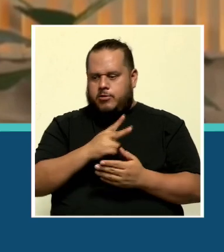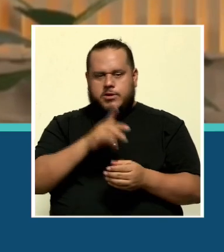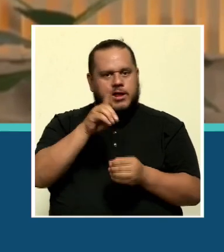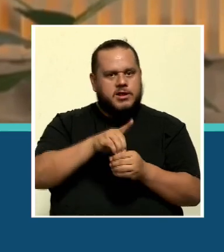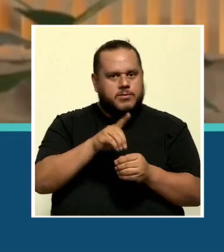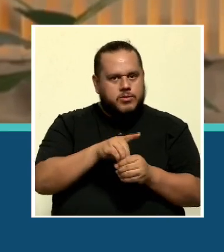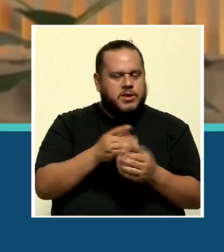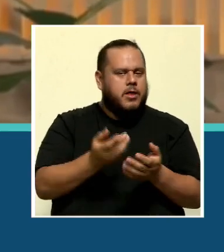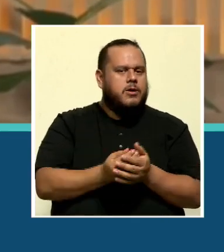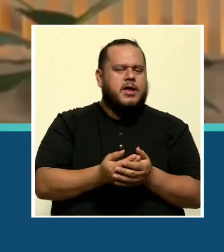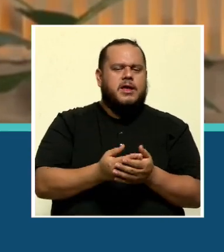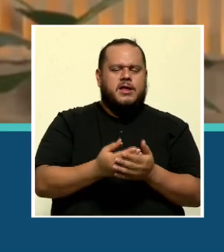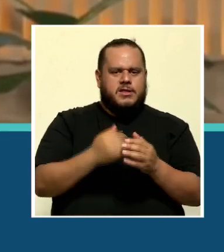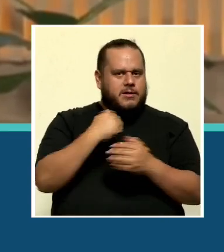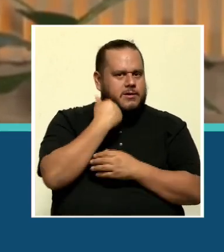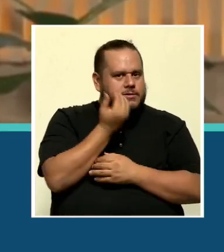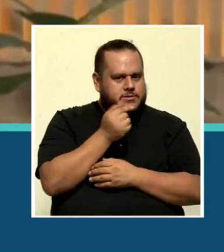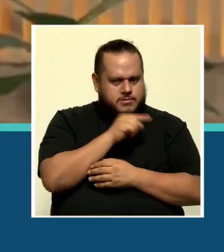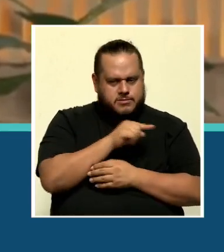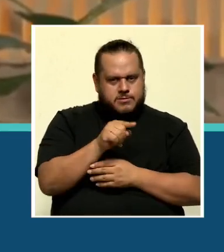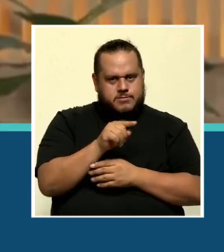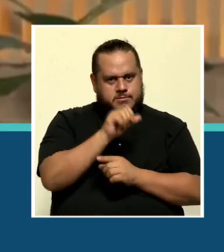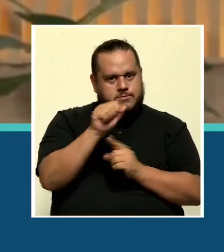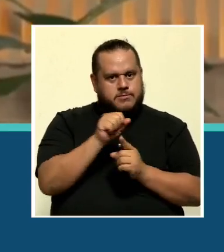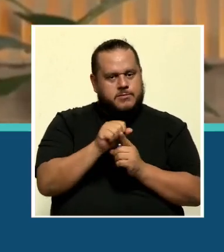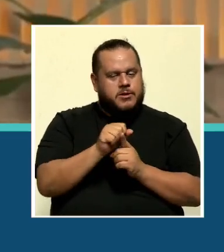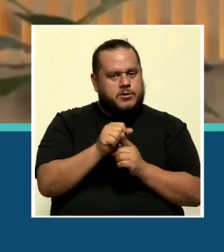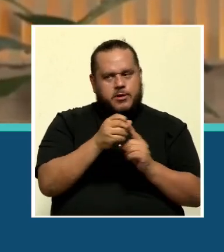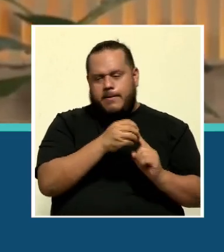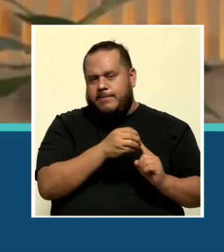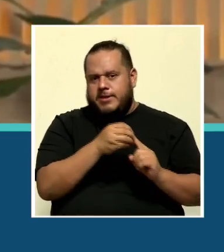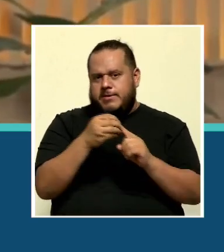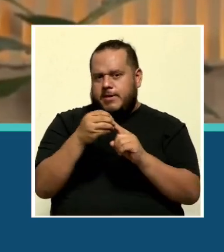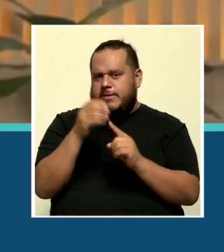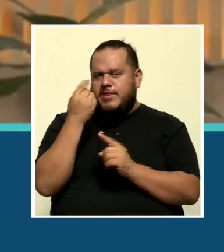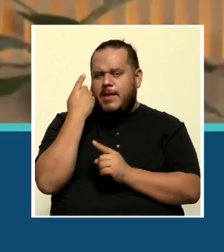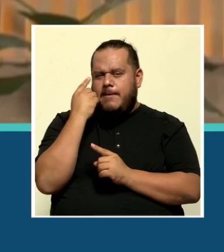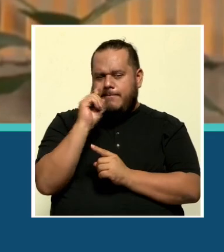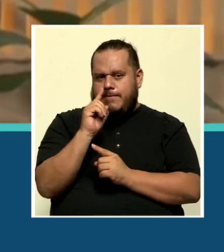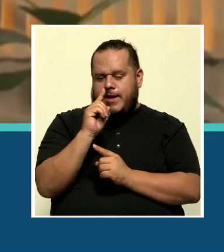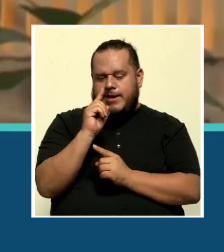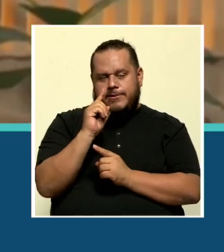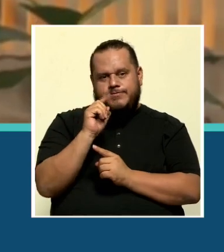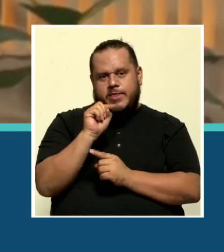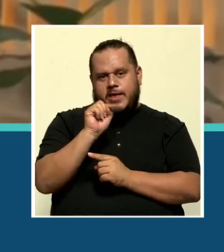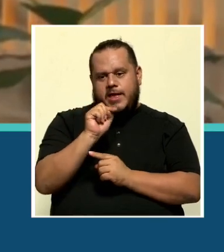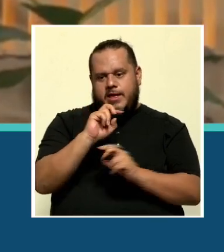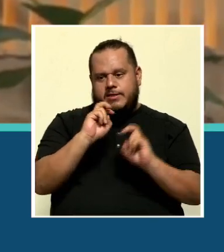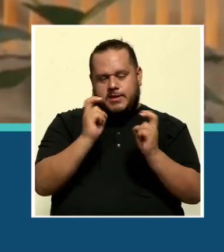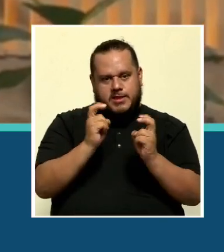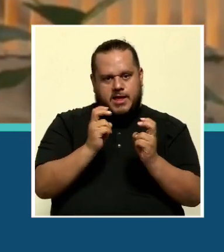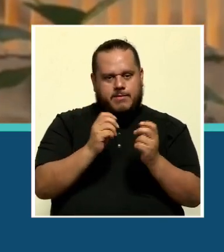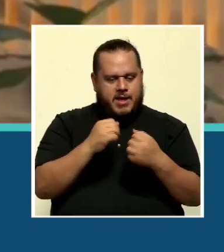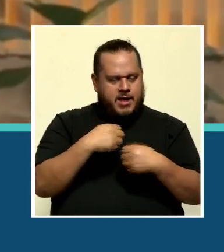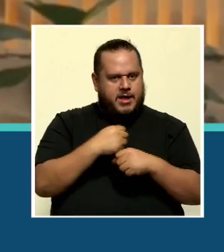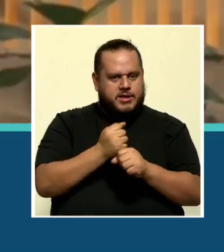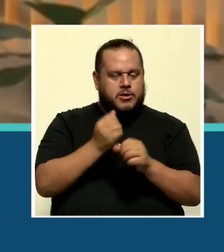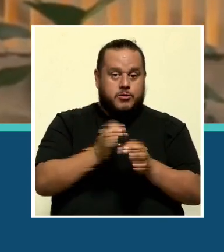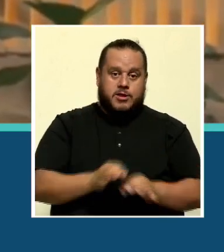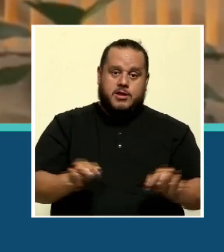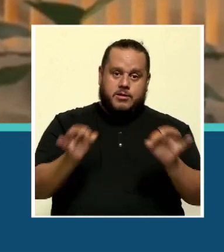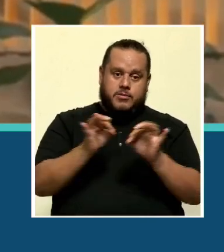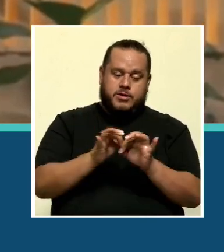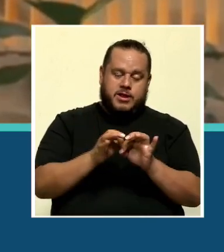estará facilitando estos insumos principalmente para este tema siendo tan